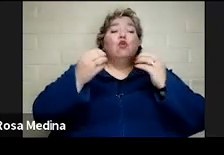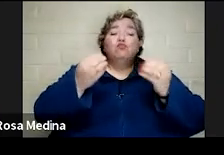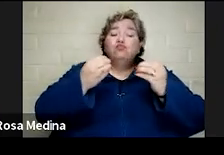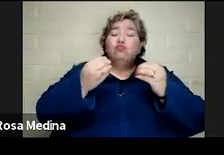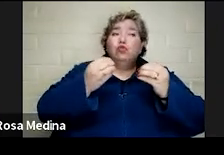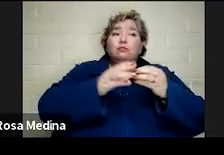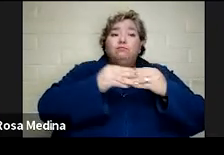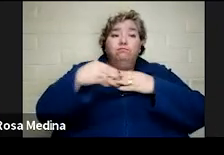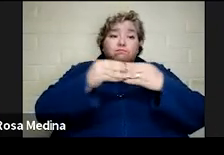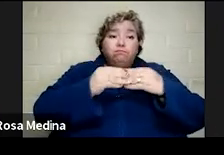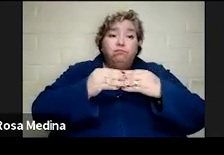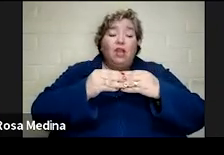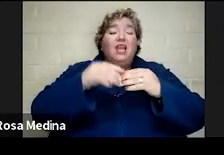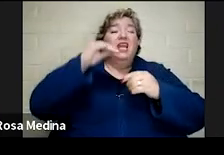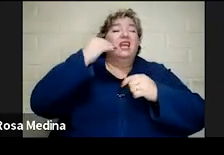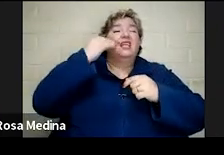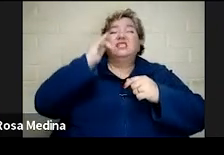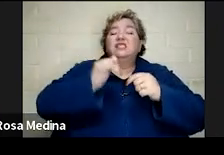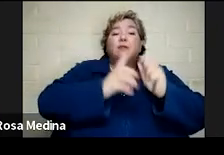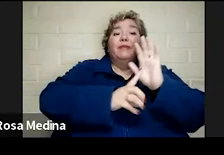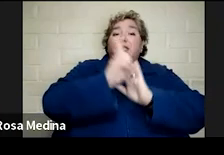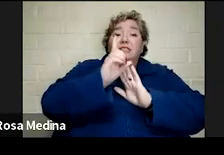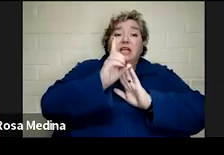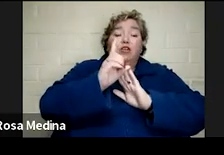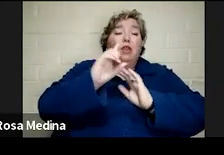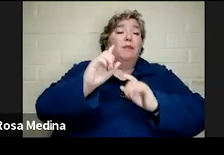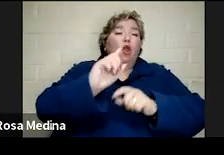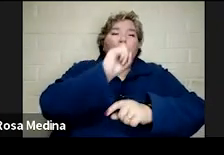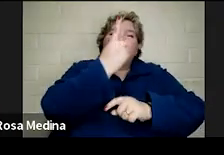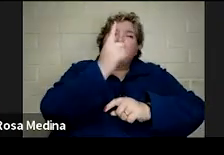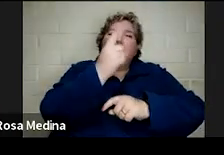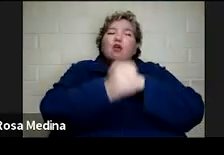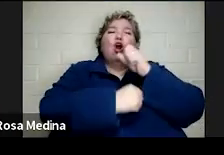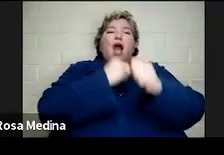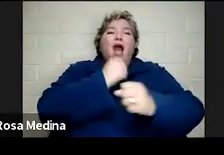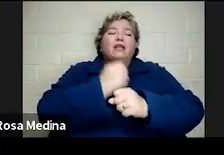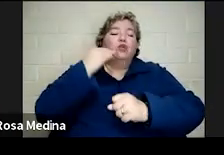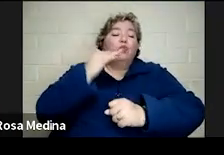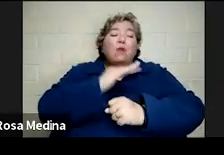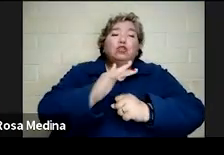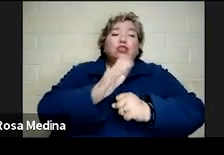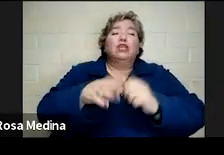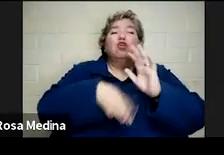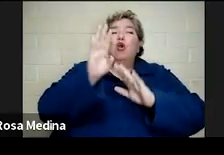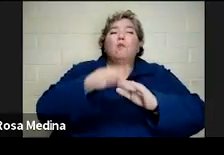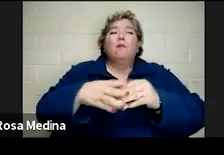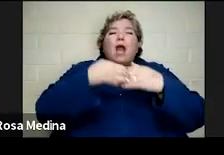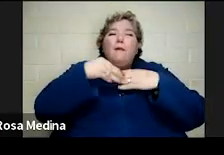se desarrolla siempre, pero los primeros años y cuando uno es más chico es más plástico, está todo más